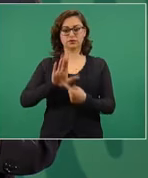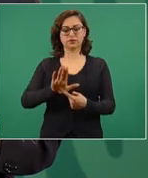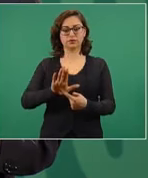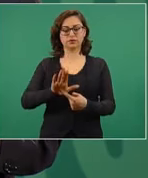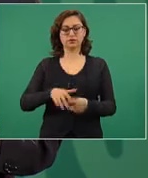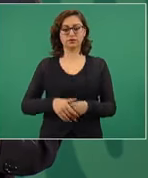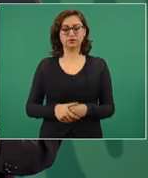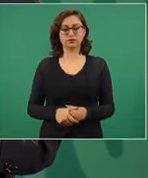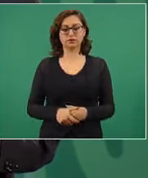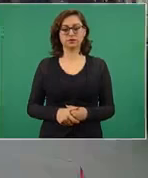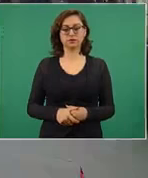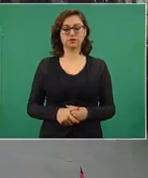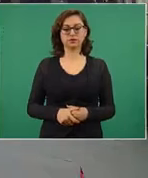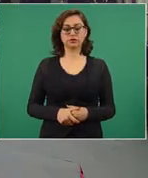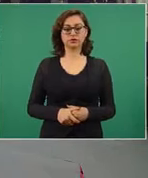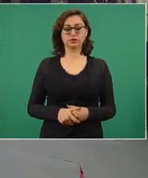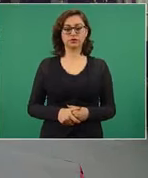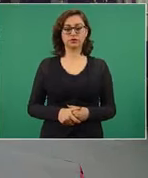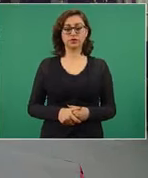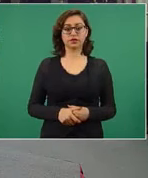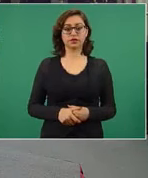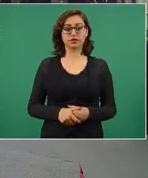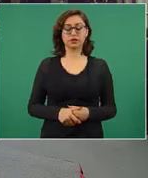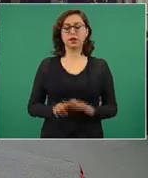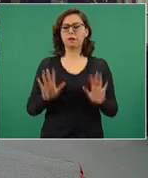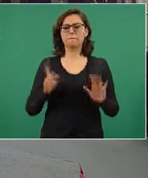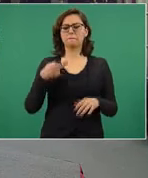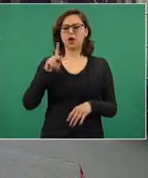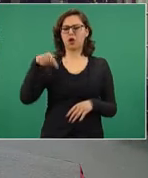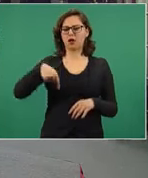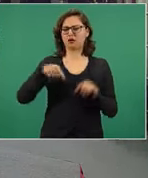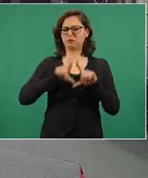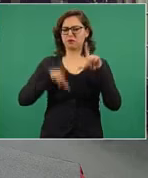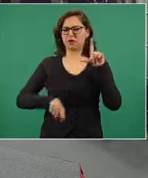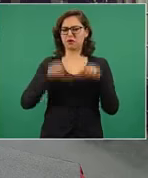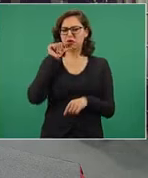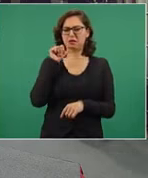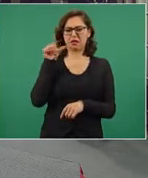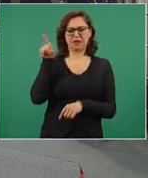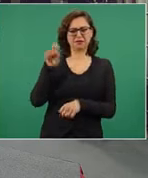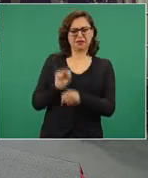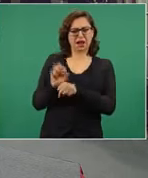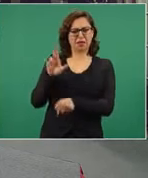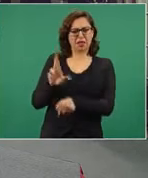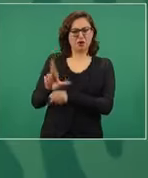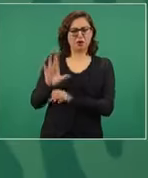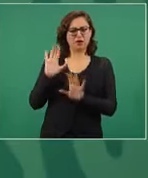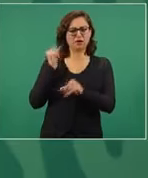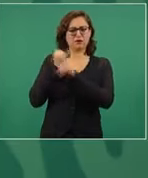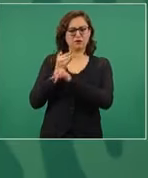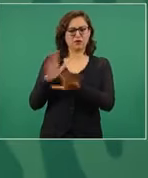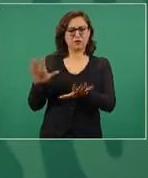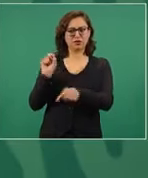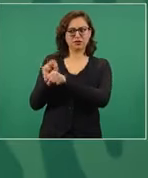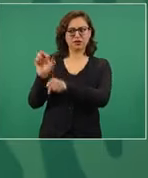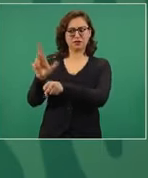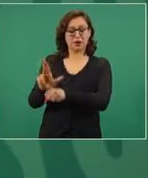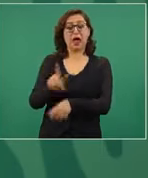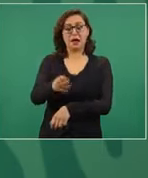¿Mande? Ah. No, pero es allá en El Salvador. Sí. Sí, qué bien que me lo